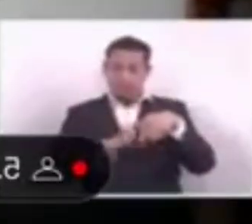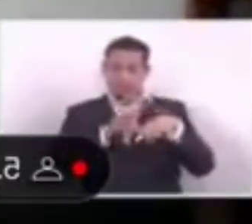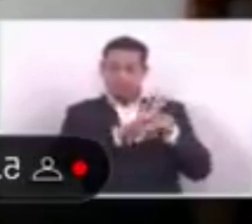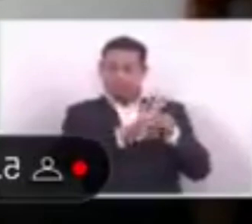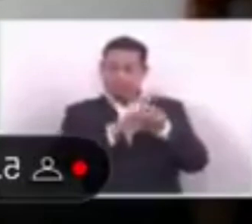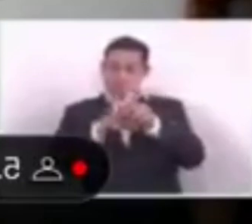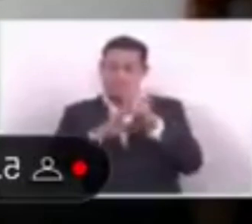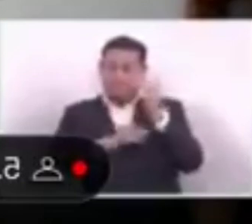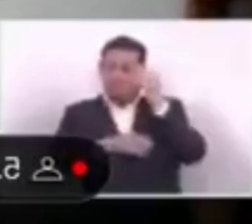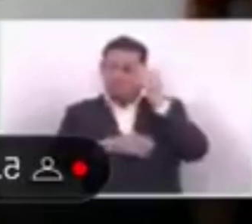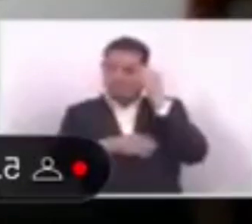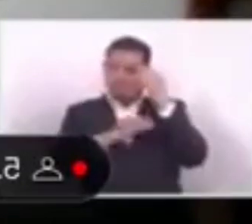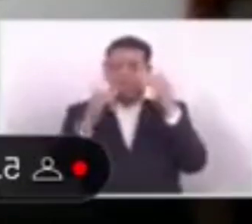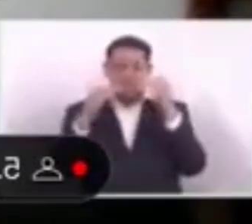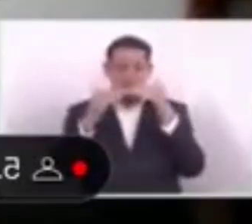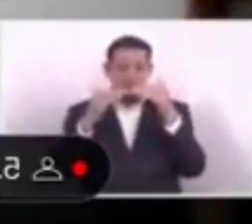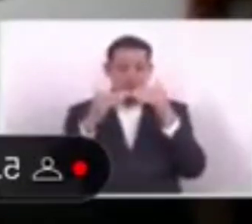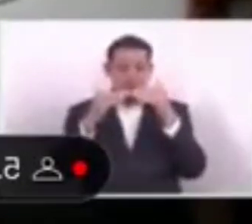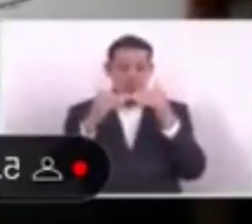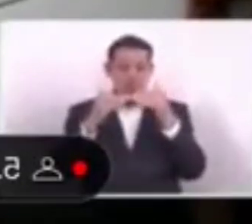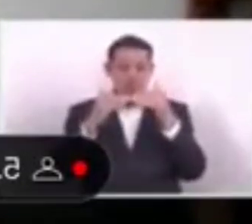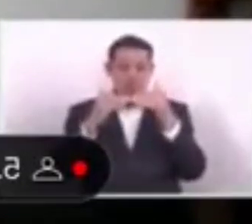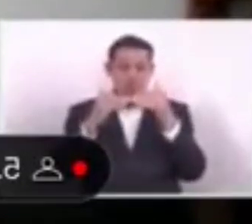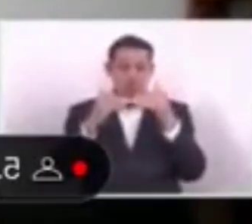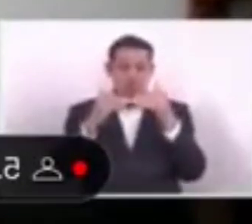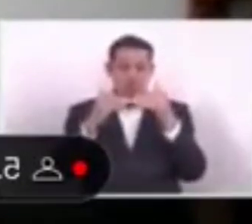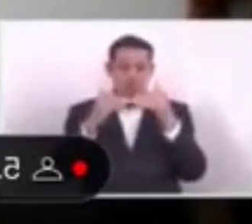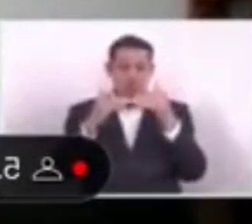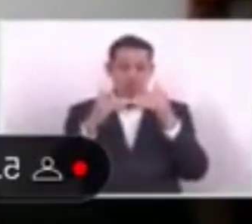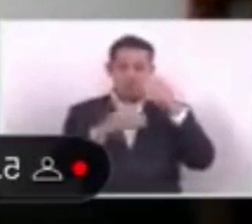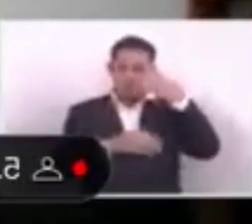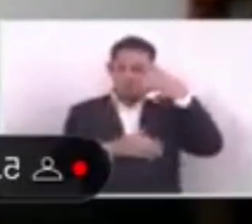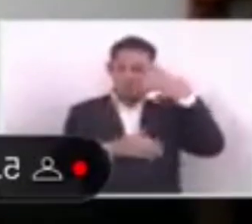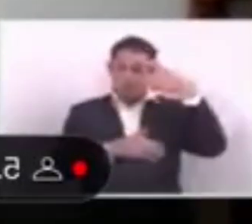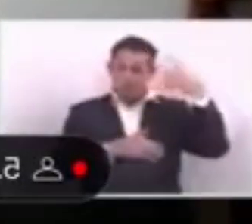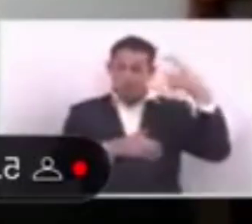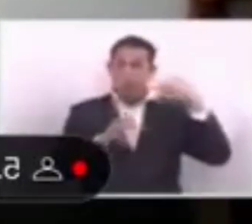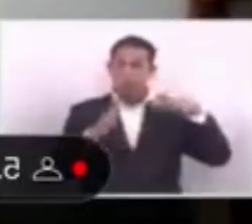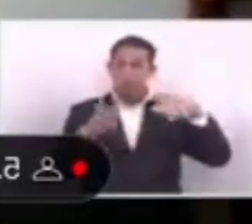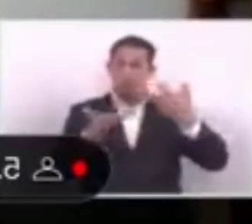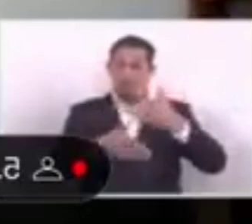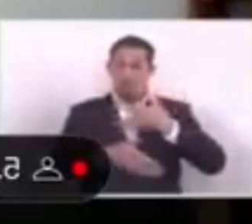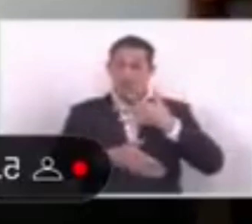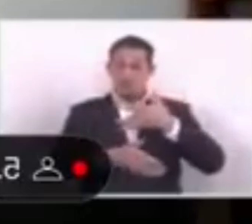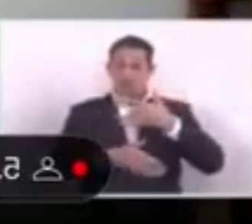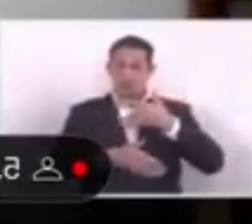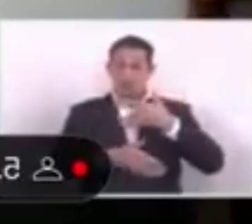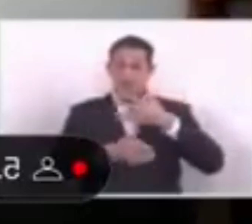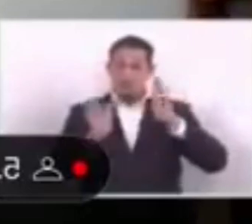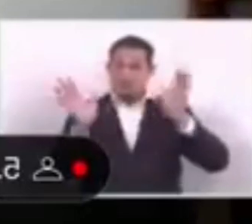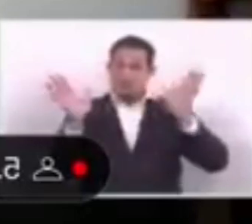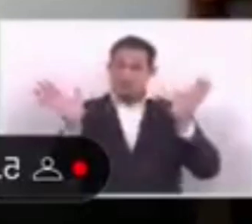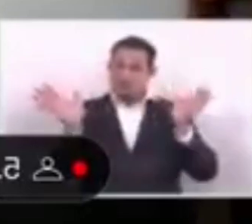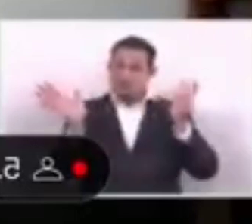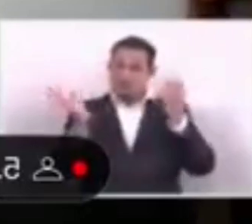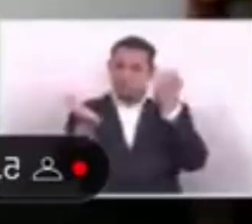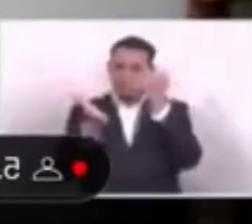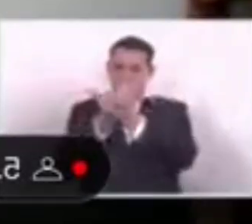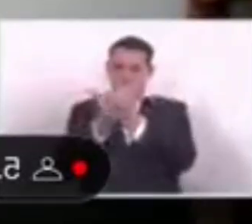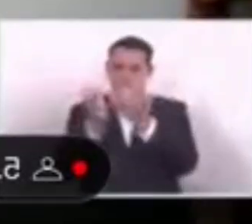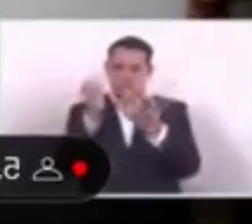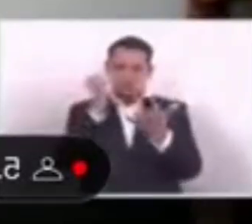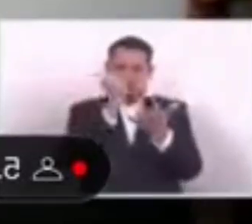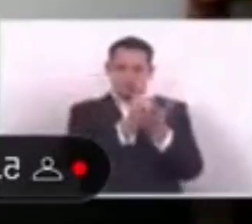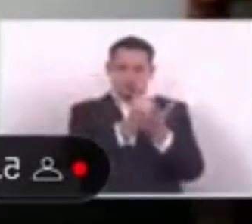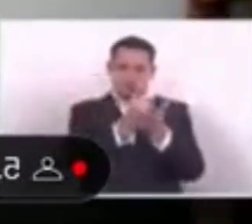Se atrevió a comparar a Cristo con un diputado corrupto. Incluso se atrevió a decir a capa y